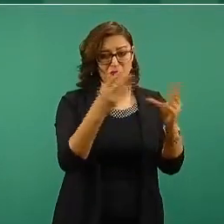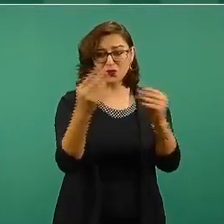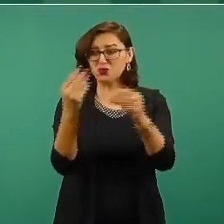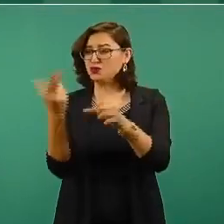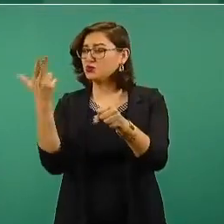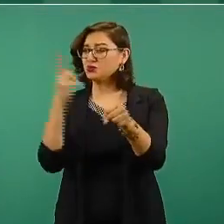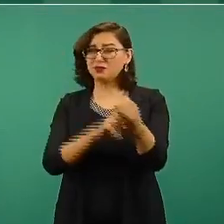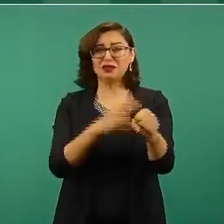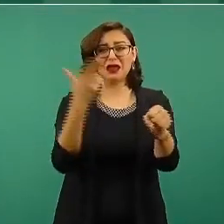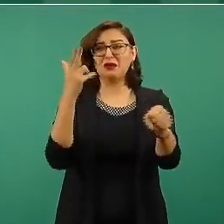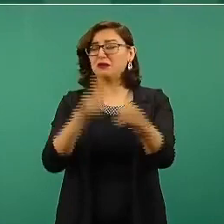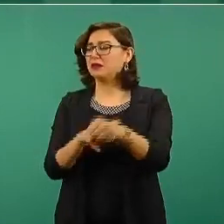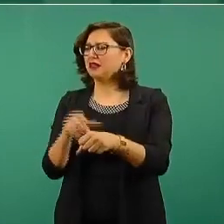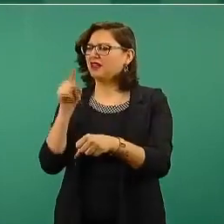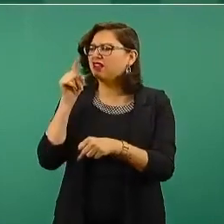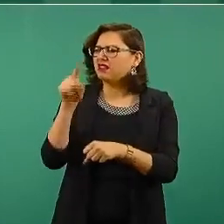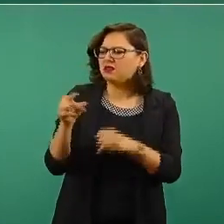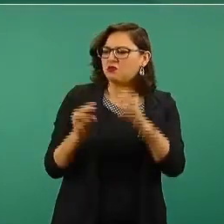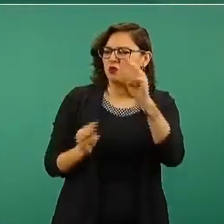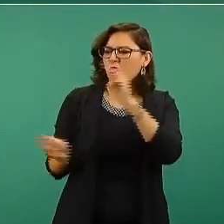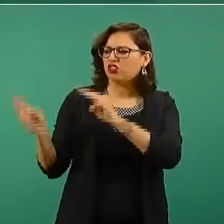construidos en barrancas.